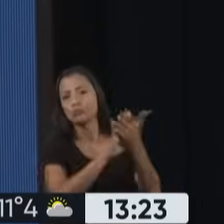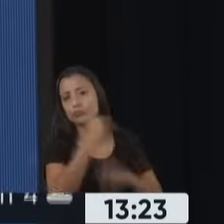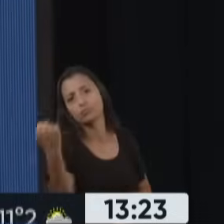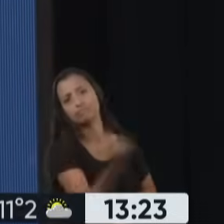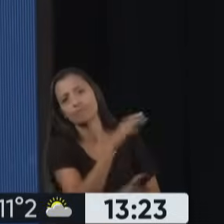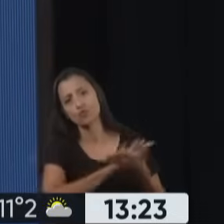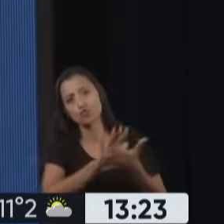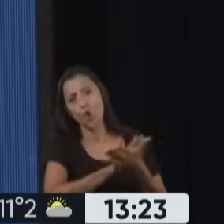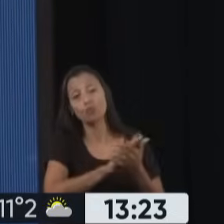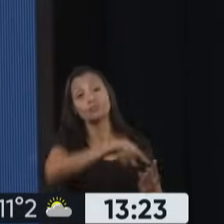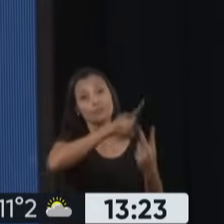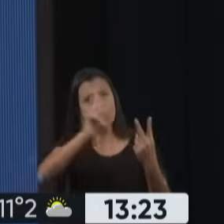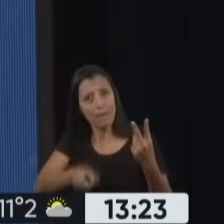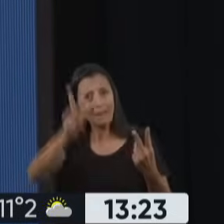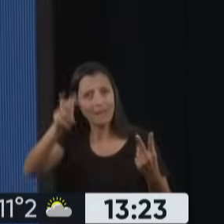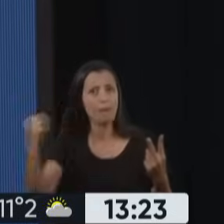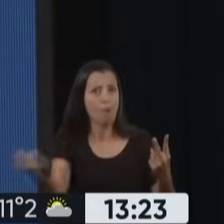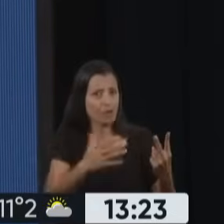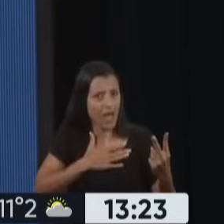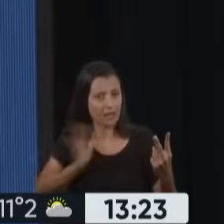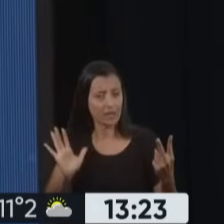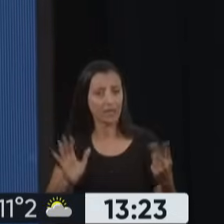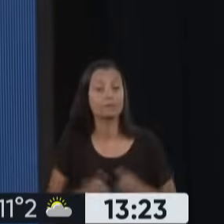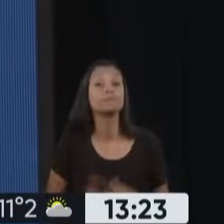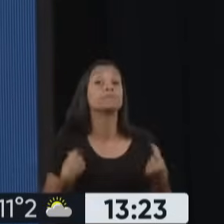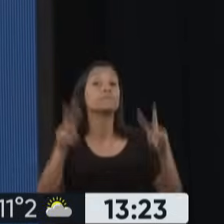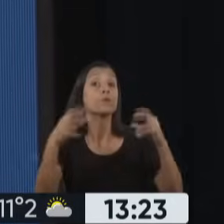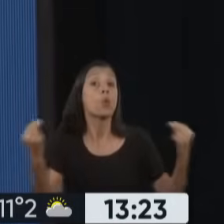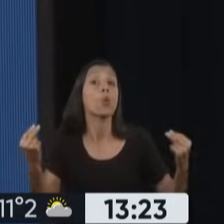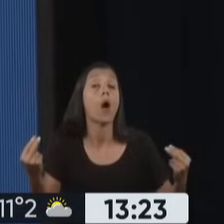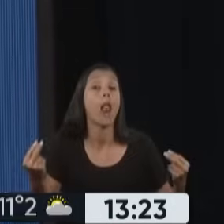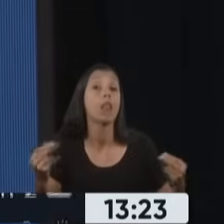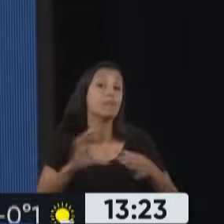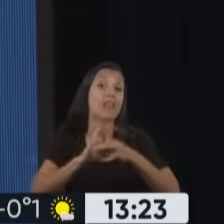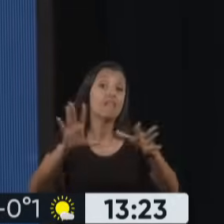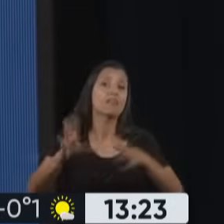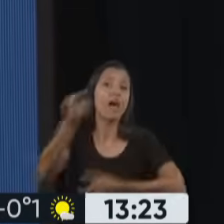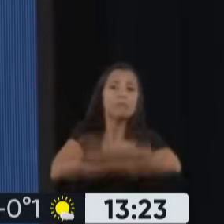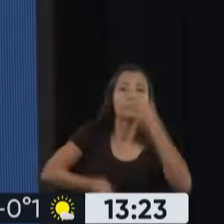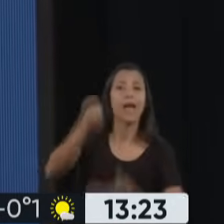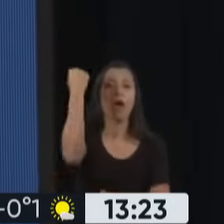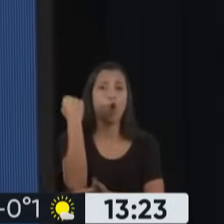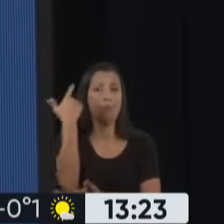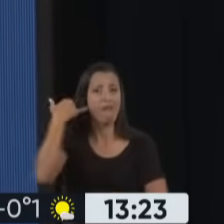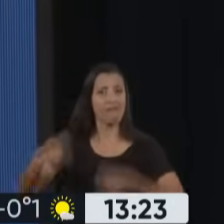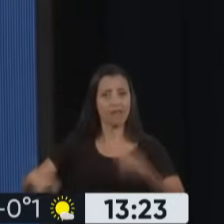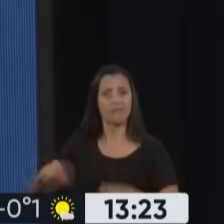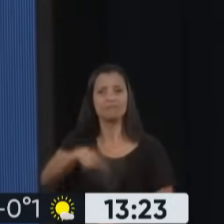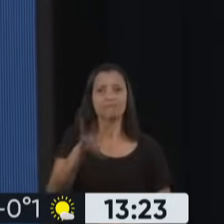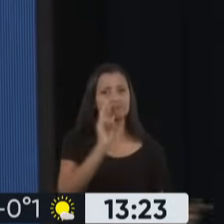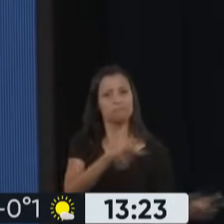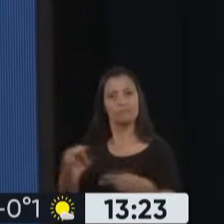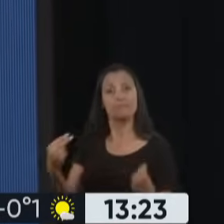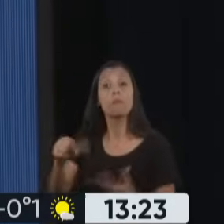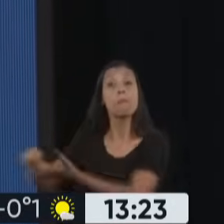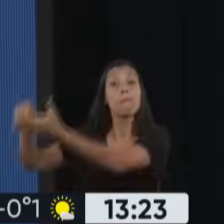que para nosotros es extremadamente importante es el tema de la libertad económica. ¿Y ustedes qué es lo que ven? Que